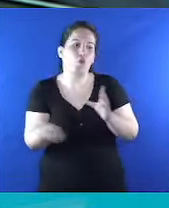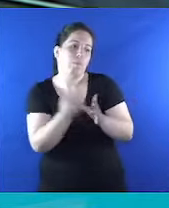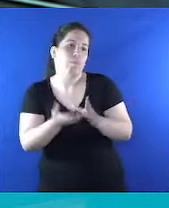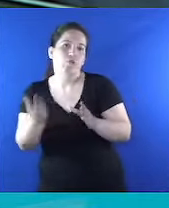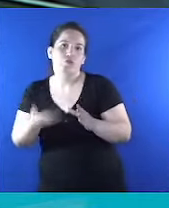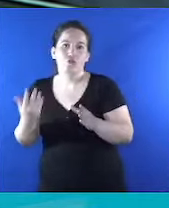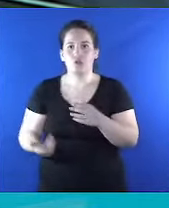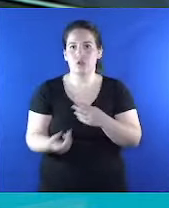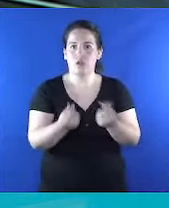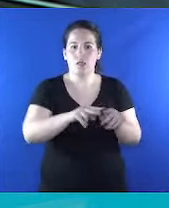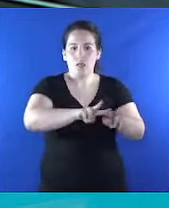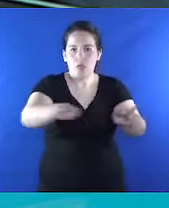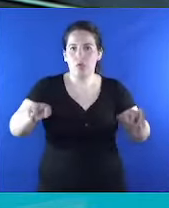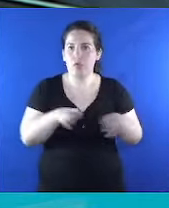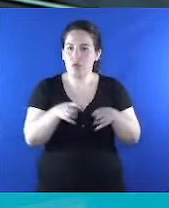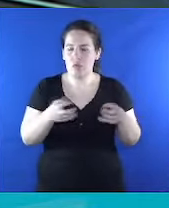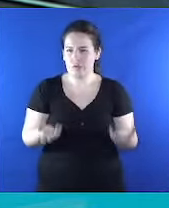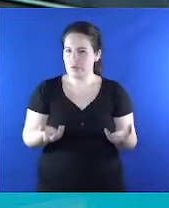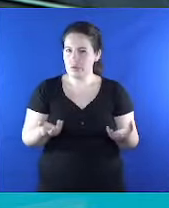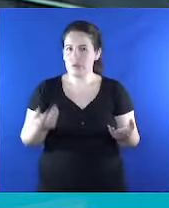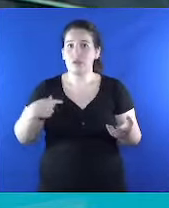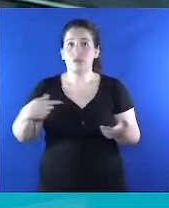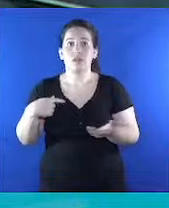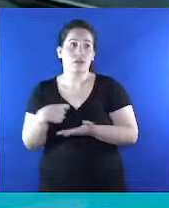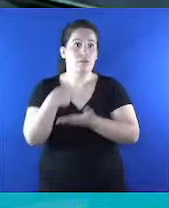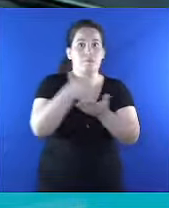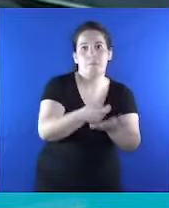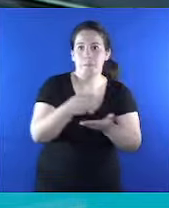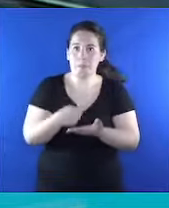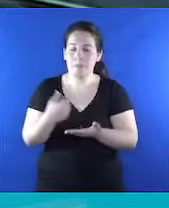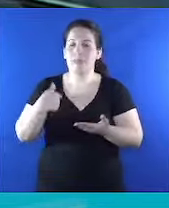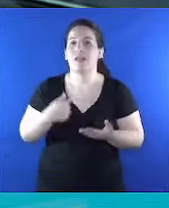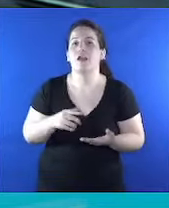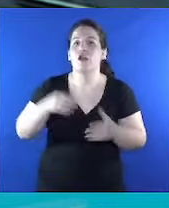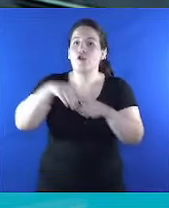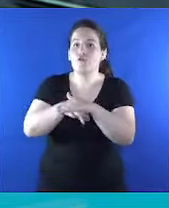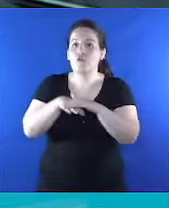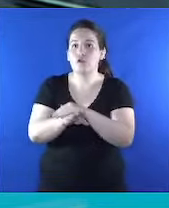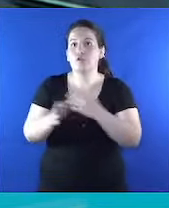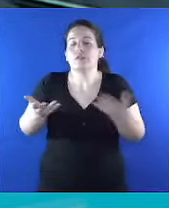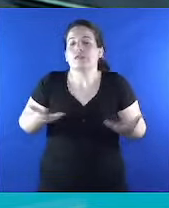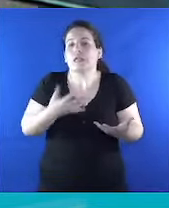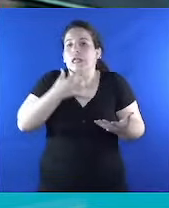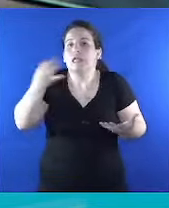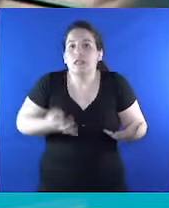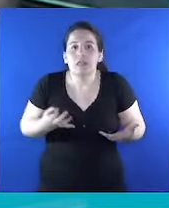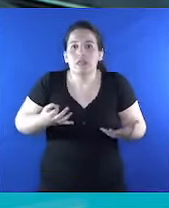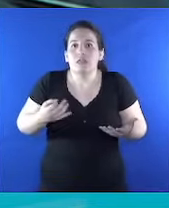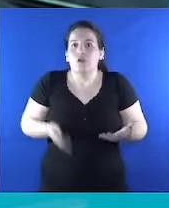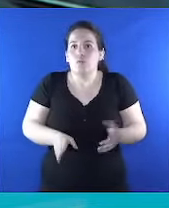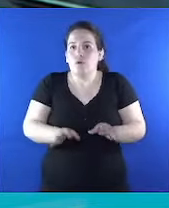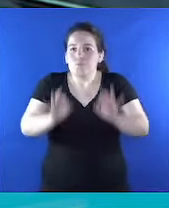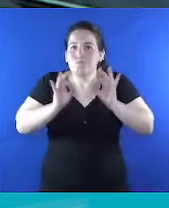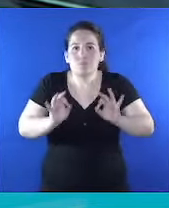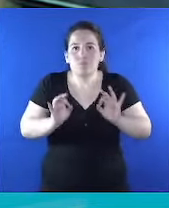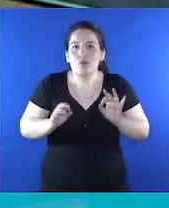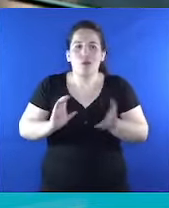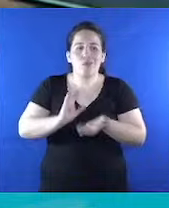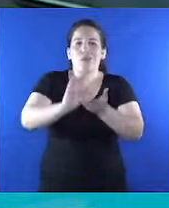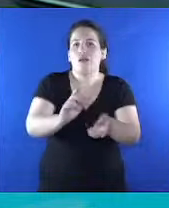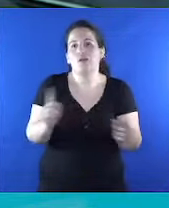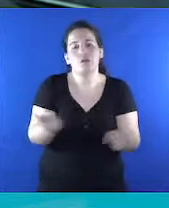ingresa por la ley de coparticipación y la compensación que se había hecho con el fondo del conurbano Y la verdad es que no alcanzó para compensar